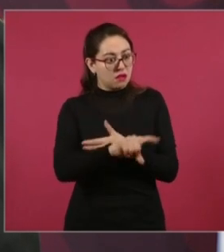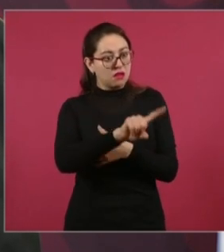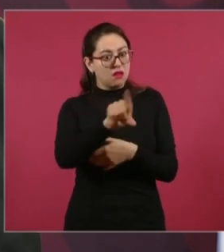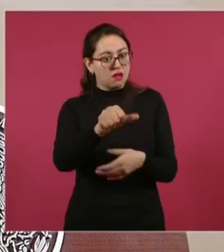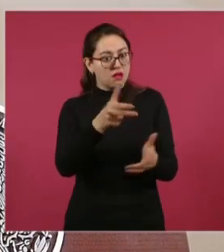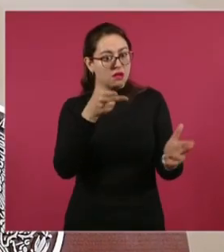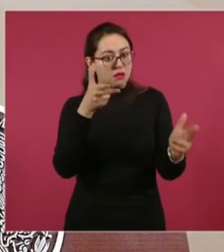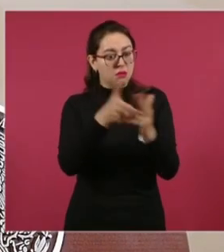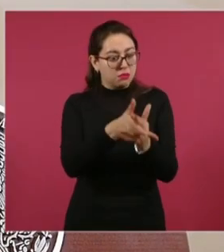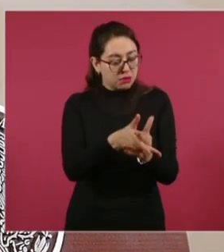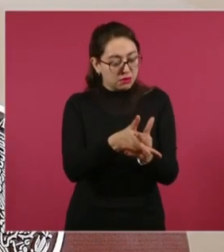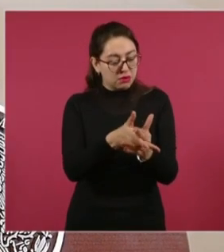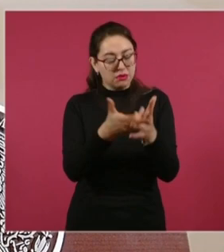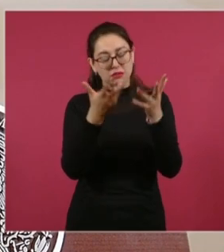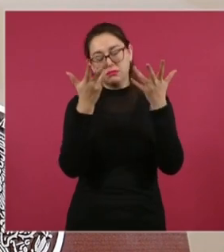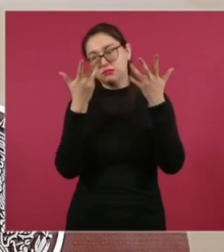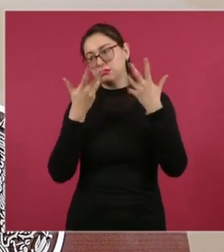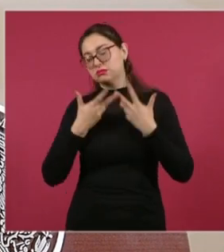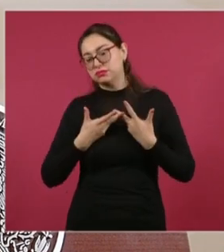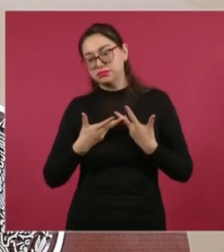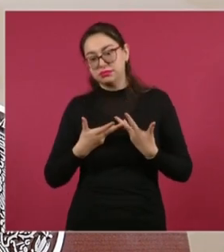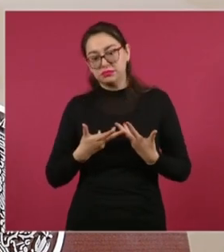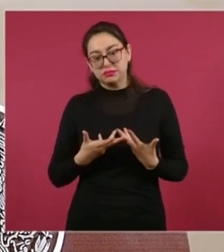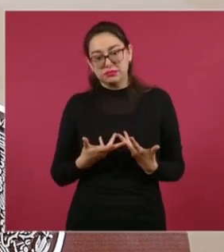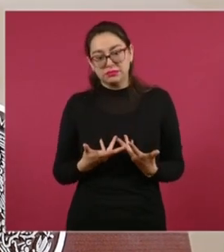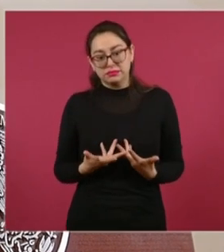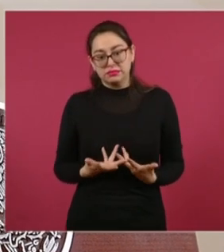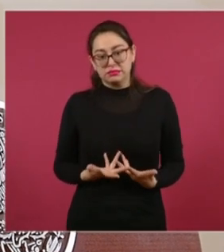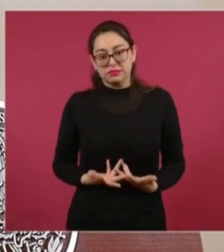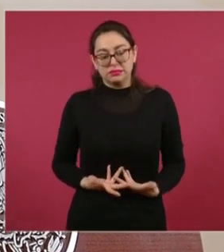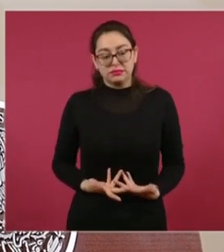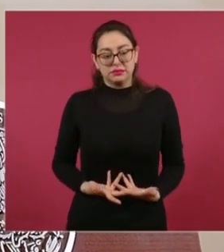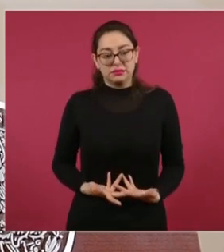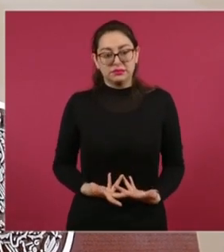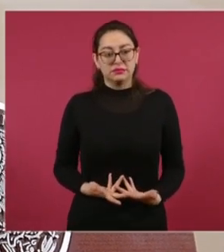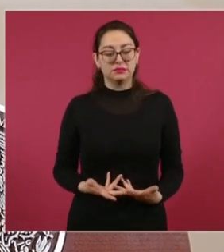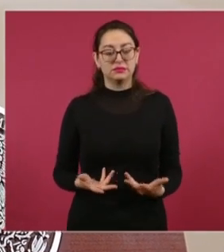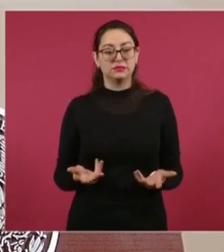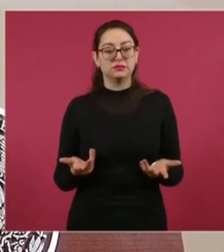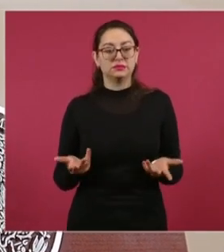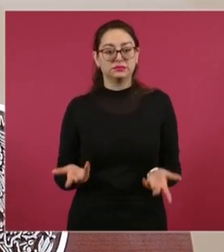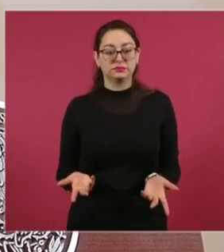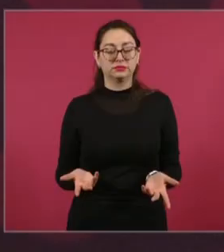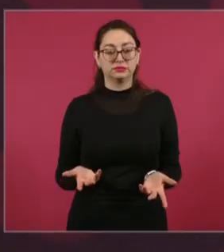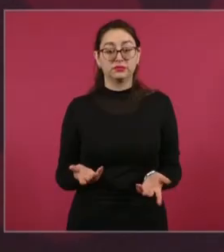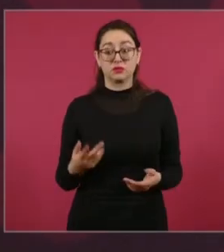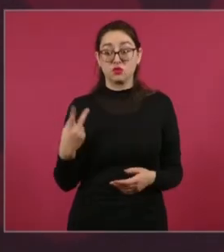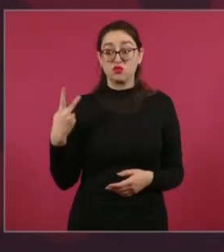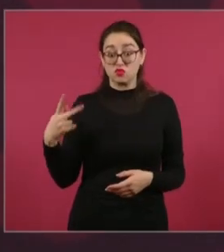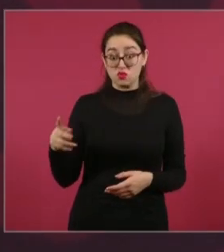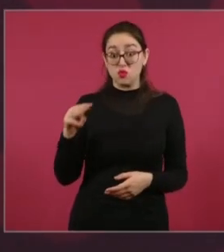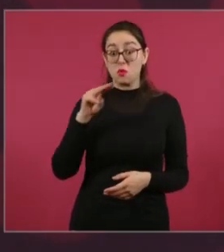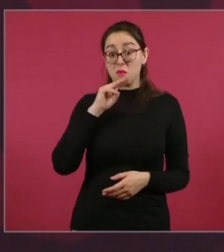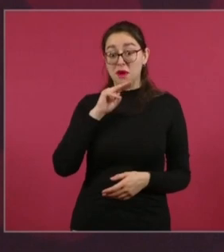viene la madre a informarle